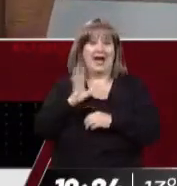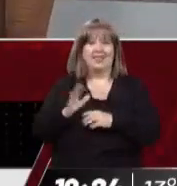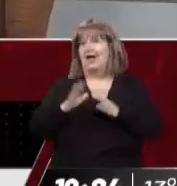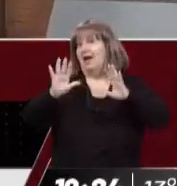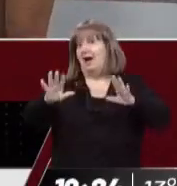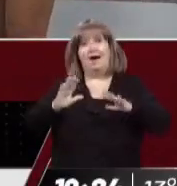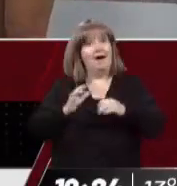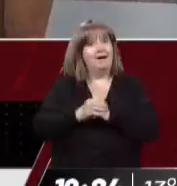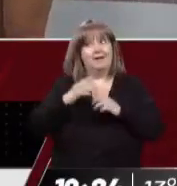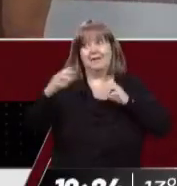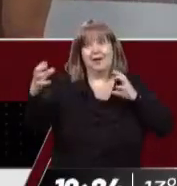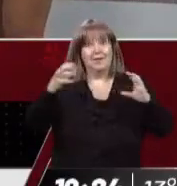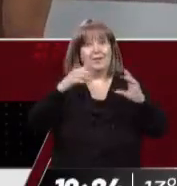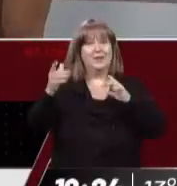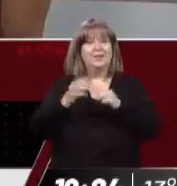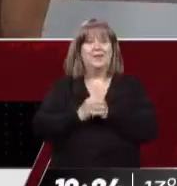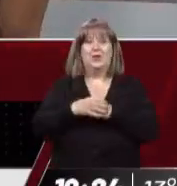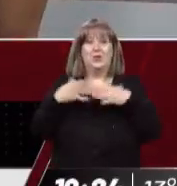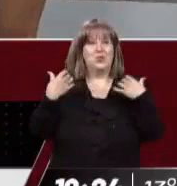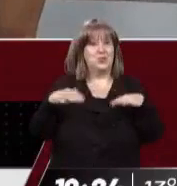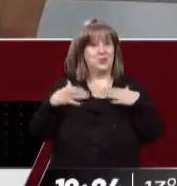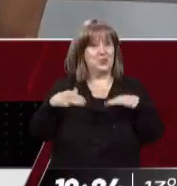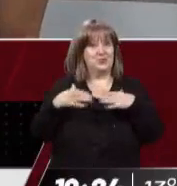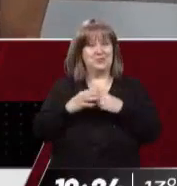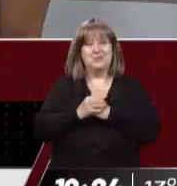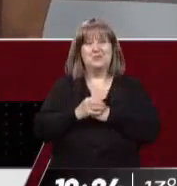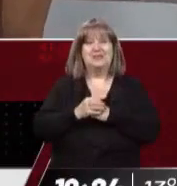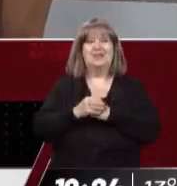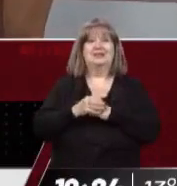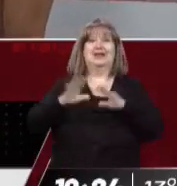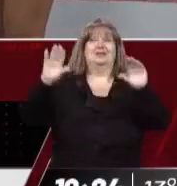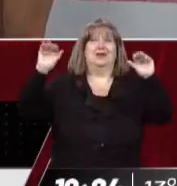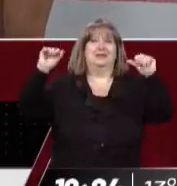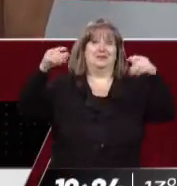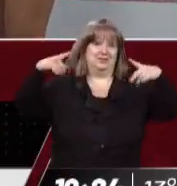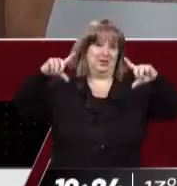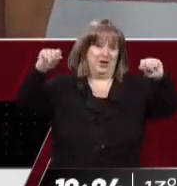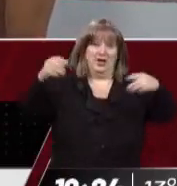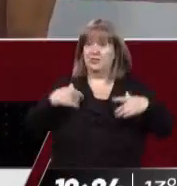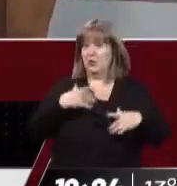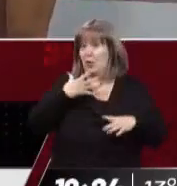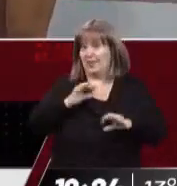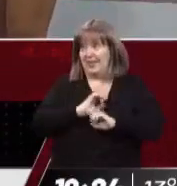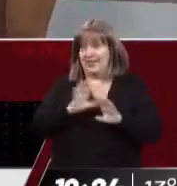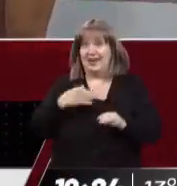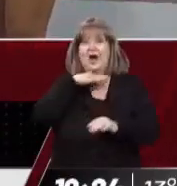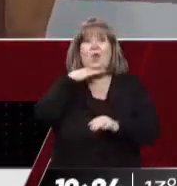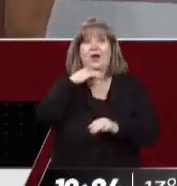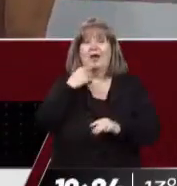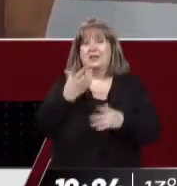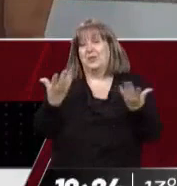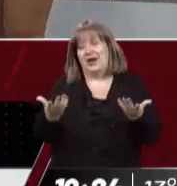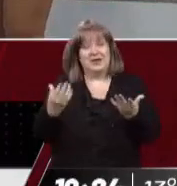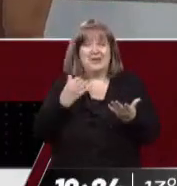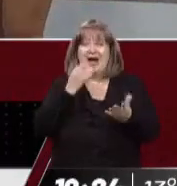Las bromas de las adolescentes. Imagínense si fuera de otra forma. Chau, chicas, gracias. No entendí nada al final, Julián, pero hermoso perfecto. Festejo de la primavera.